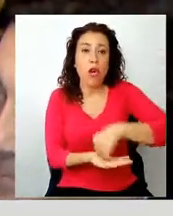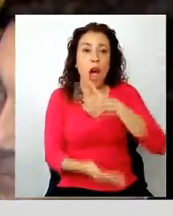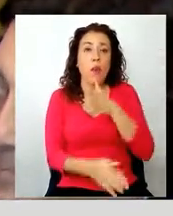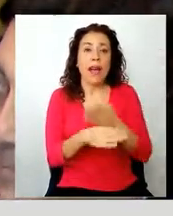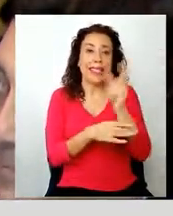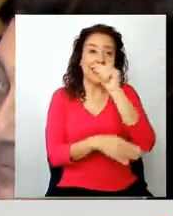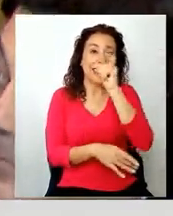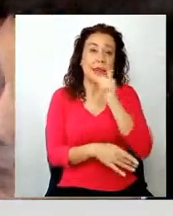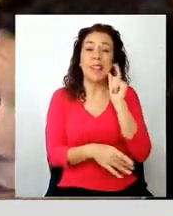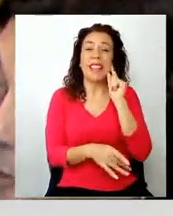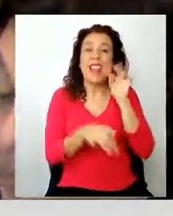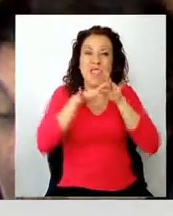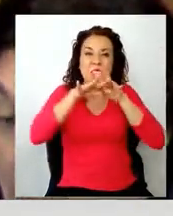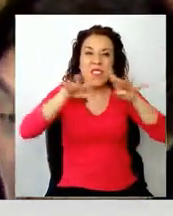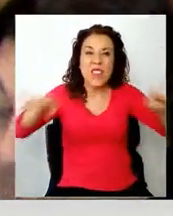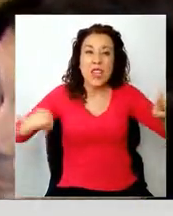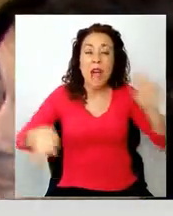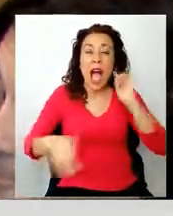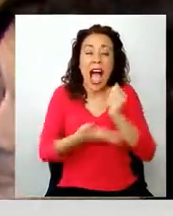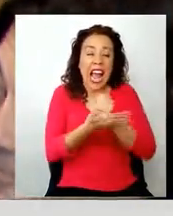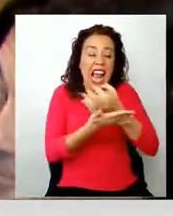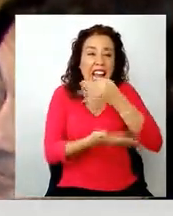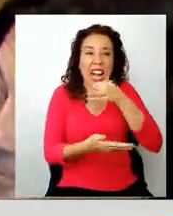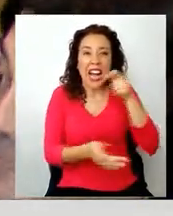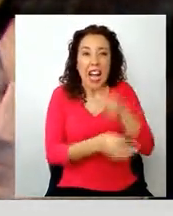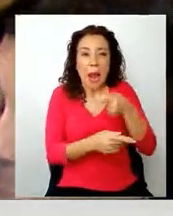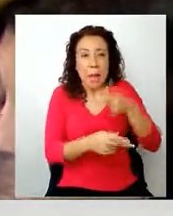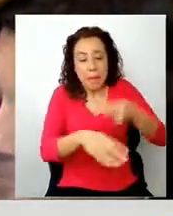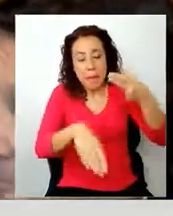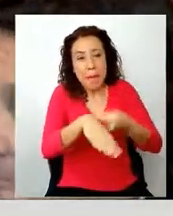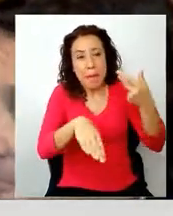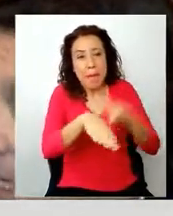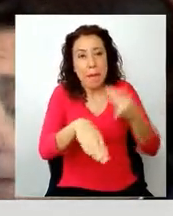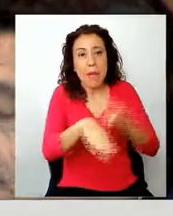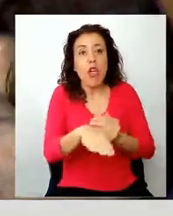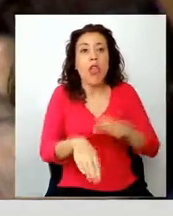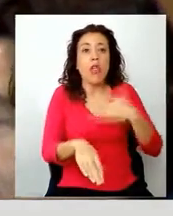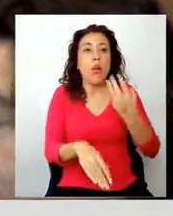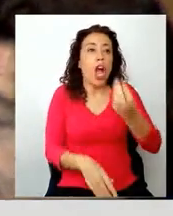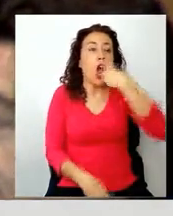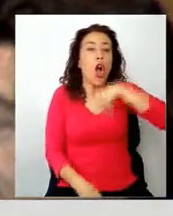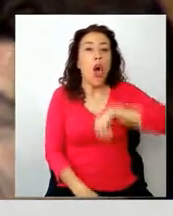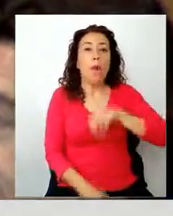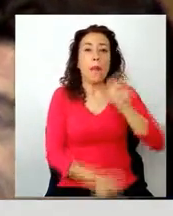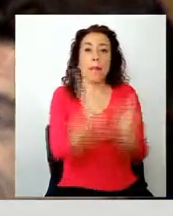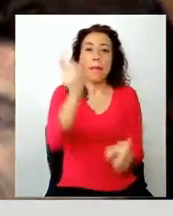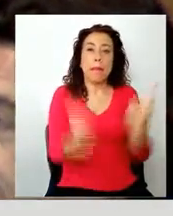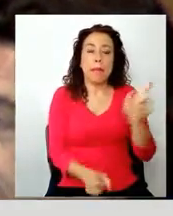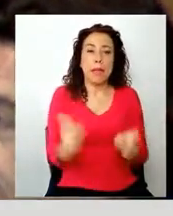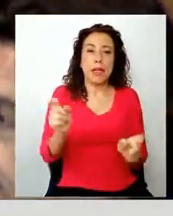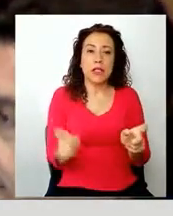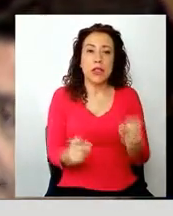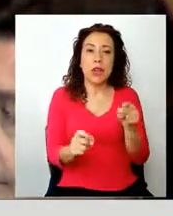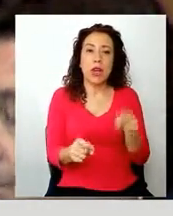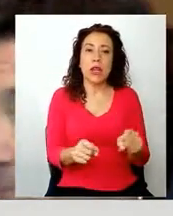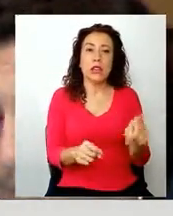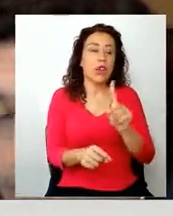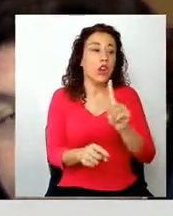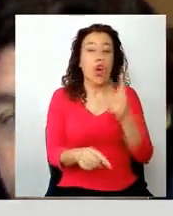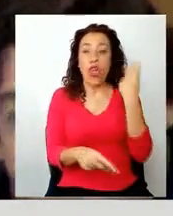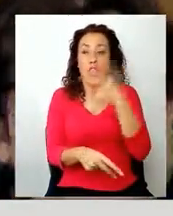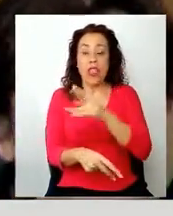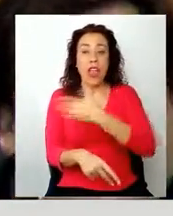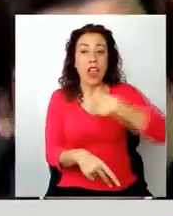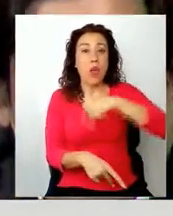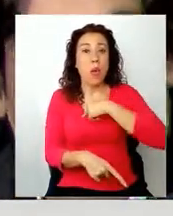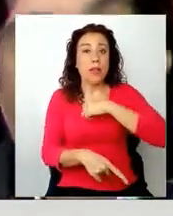virus que llenan de antibióticos antibióticos que luego se come la gente es una especie que no pertenece a nuestra fauna y